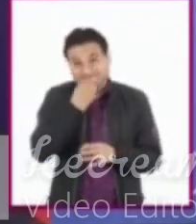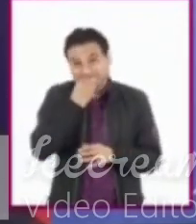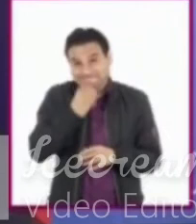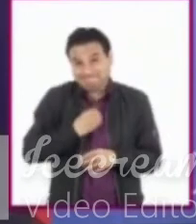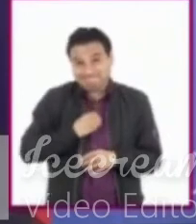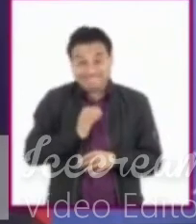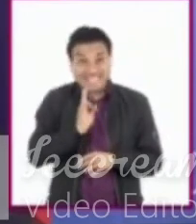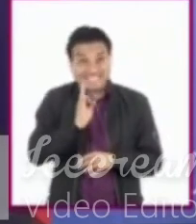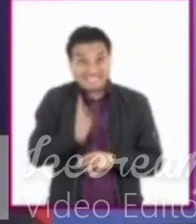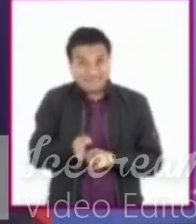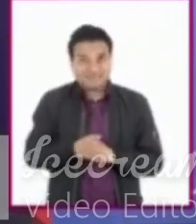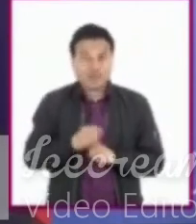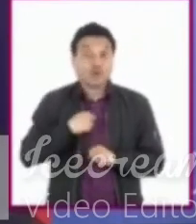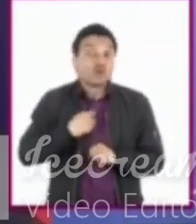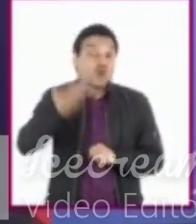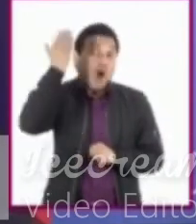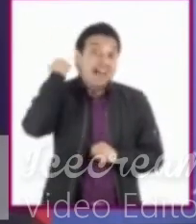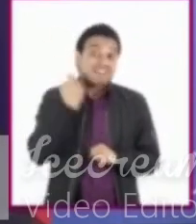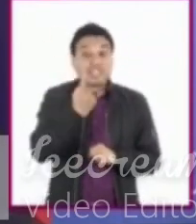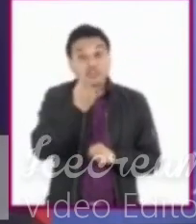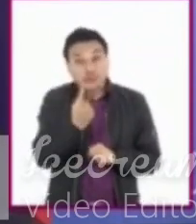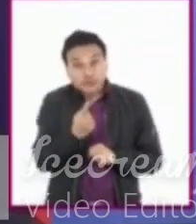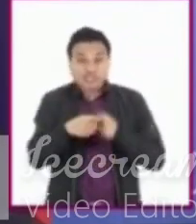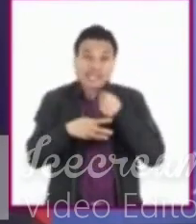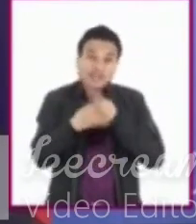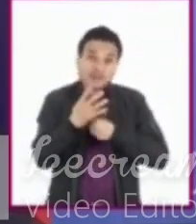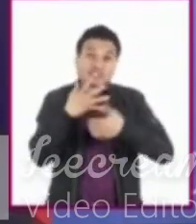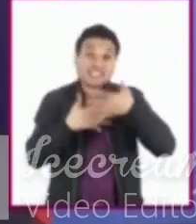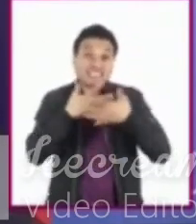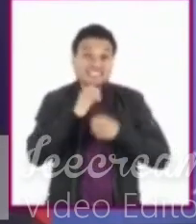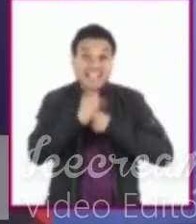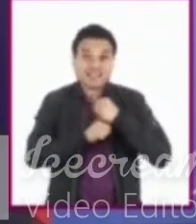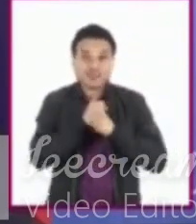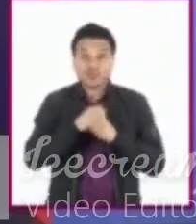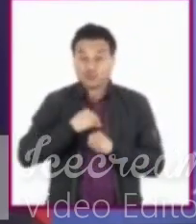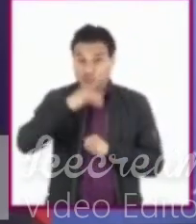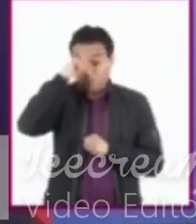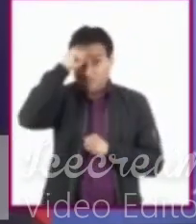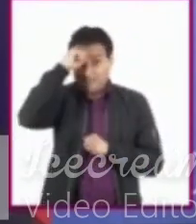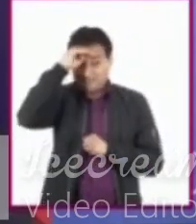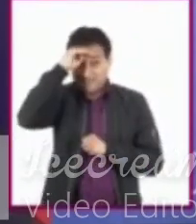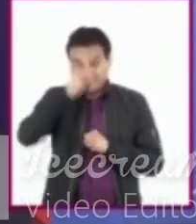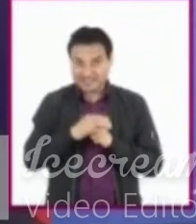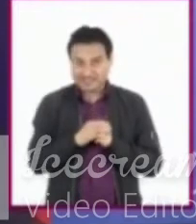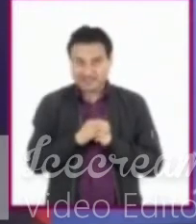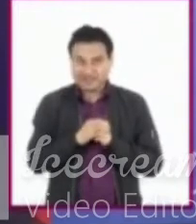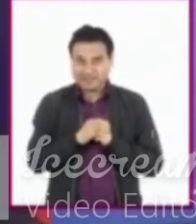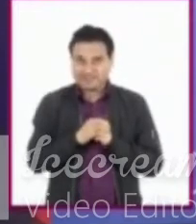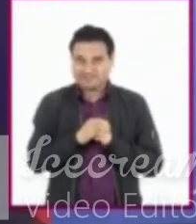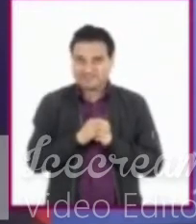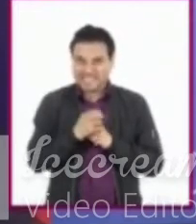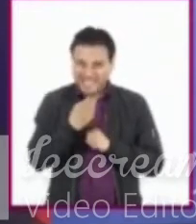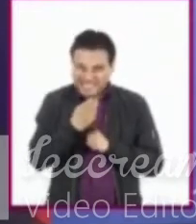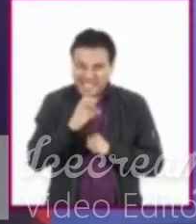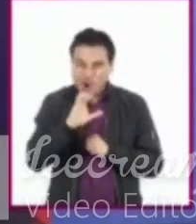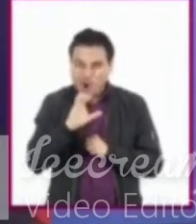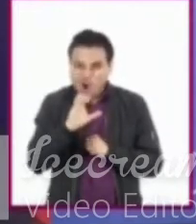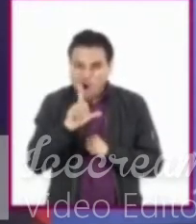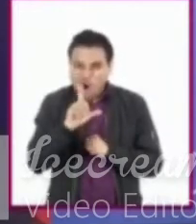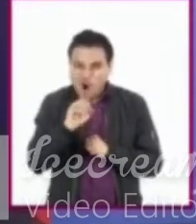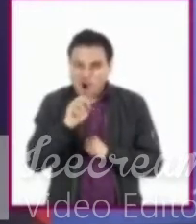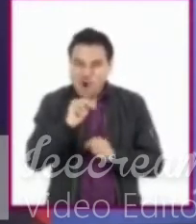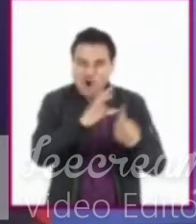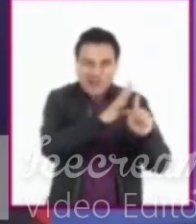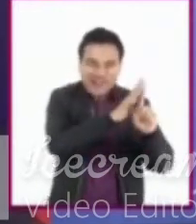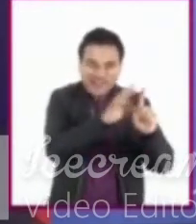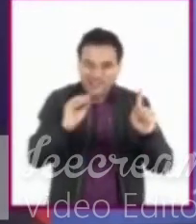embargo, cuando tenía su edad, 14, 15 años, pensaba que esos temas se trataban exclusivamente en cuentos de ciencia